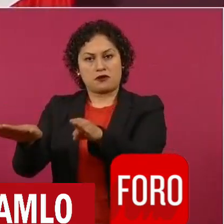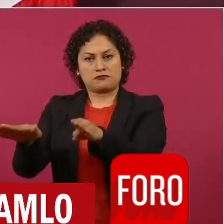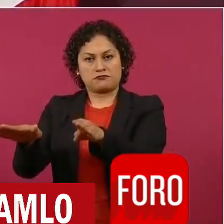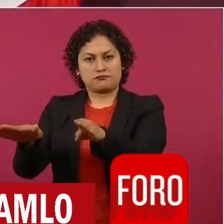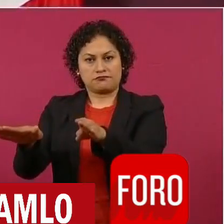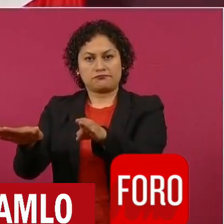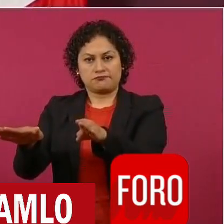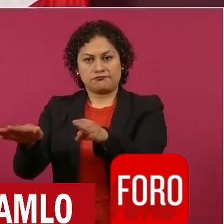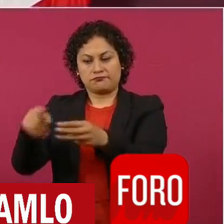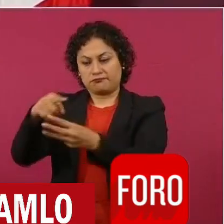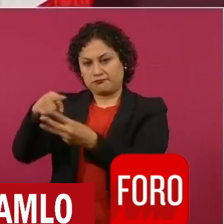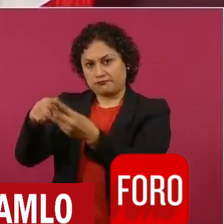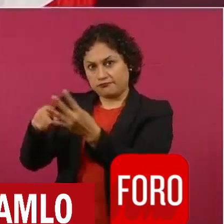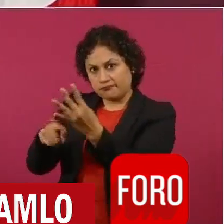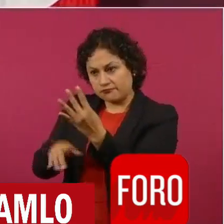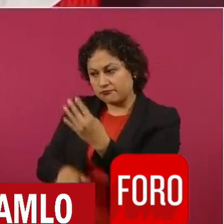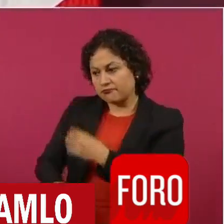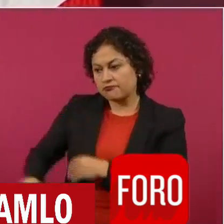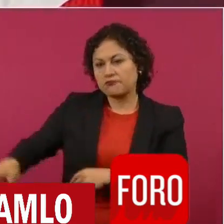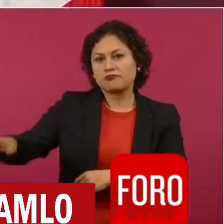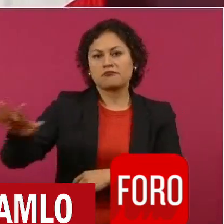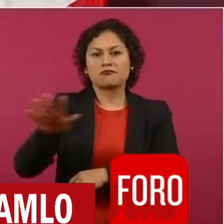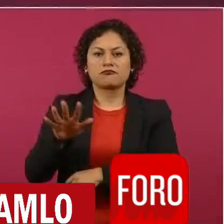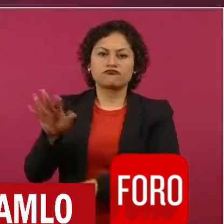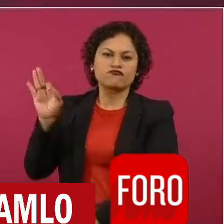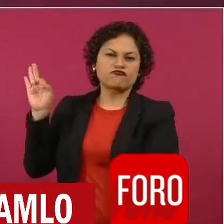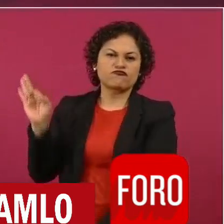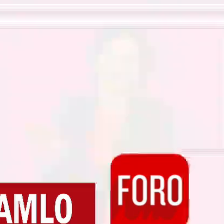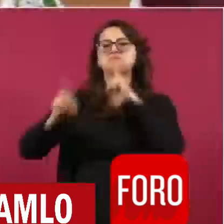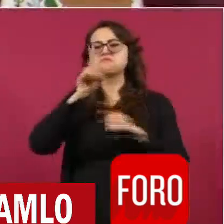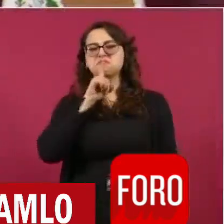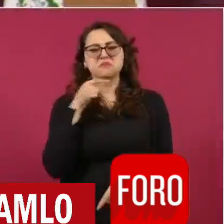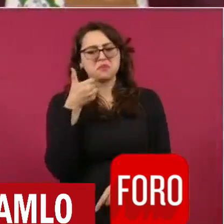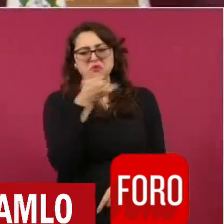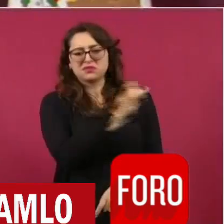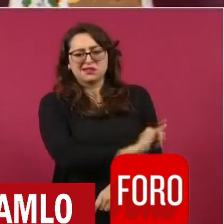ninguna disposición legal para negar información sobre ellas.